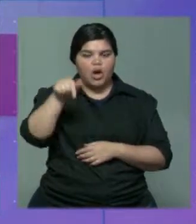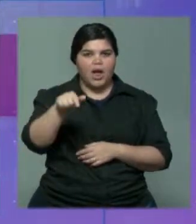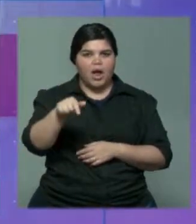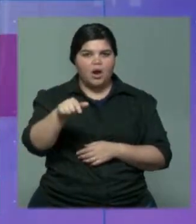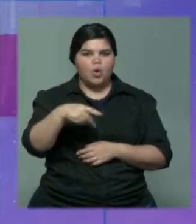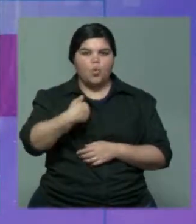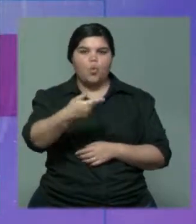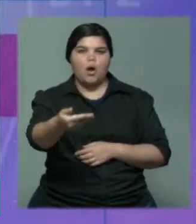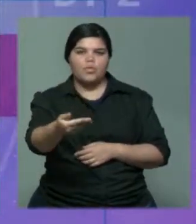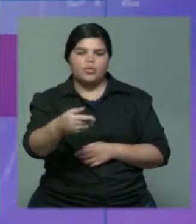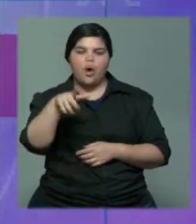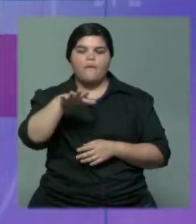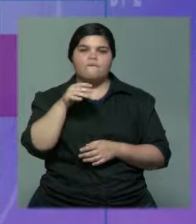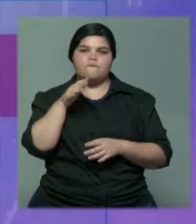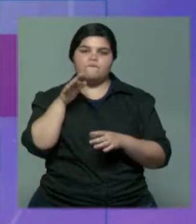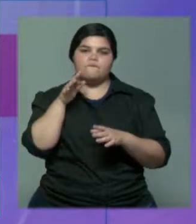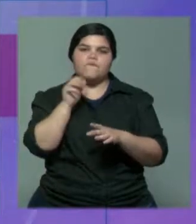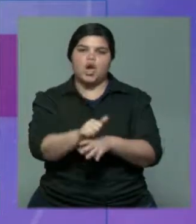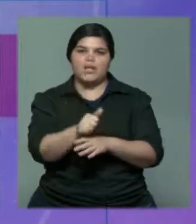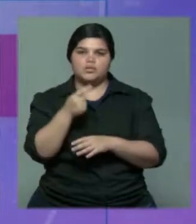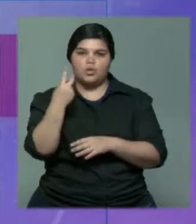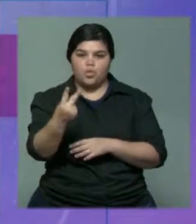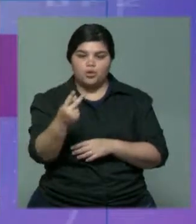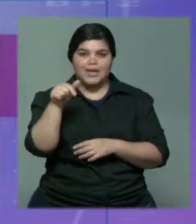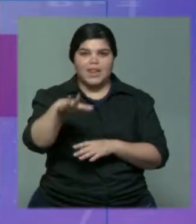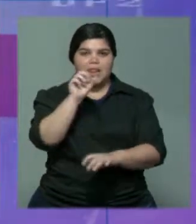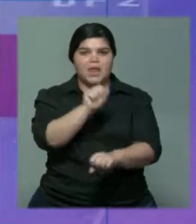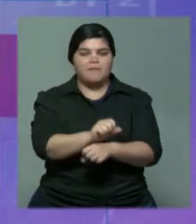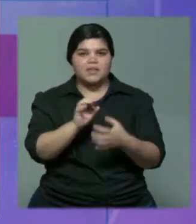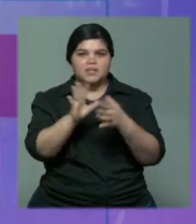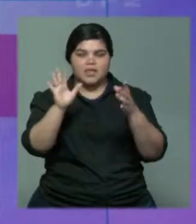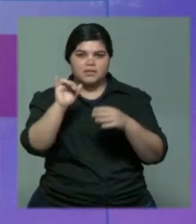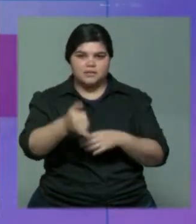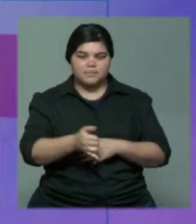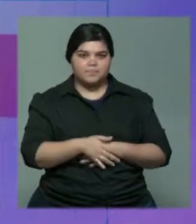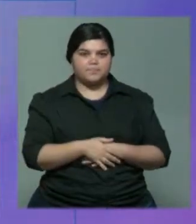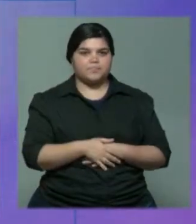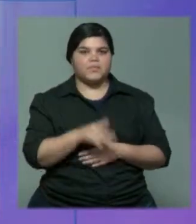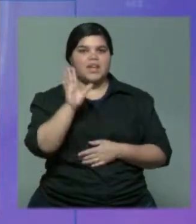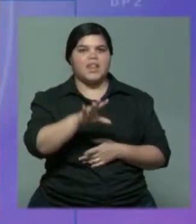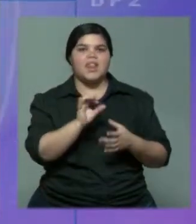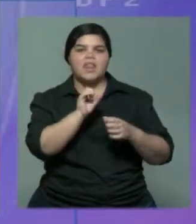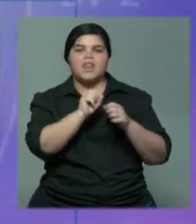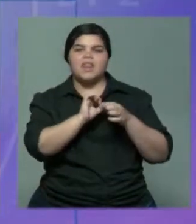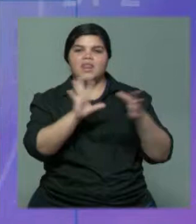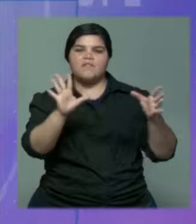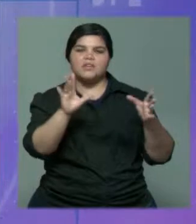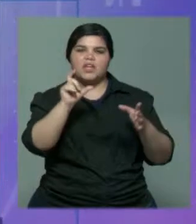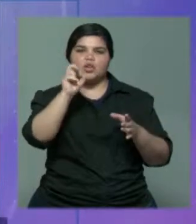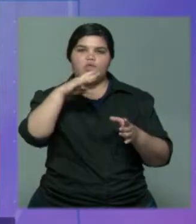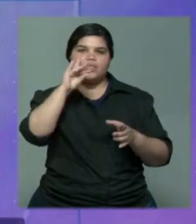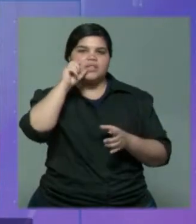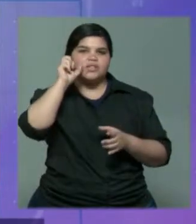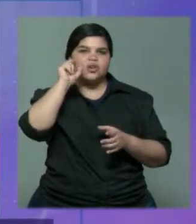condenado por 2 violaciones y estaba con libertad condicional. La libertad condicional tiene que ver con una salida a las 2/3